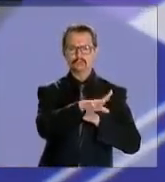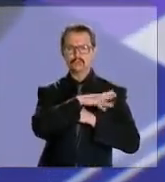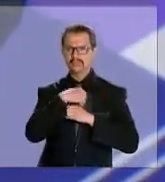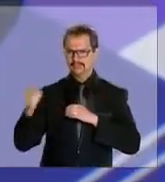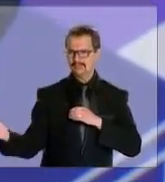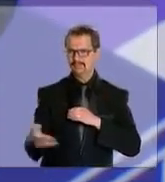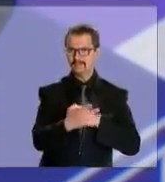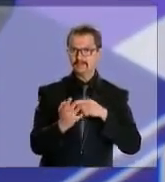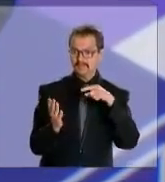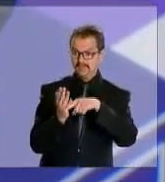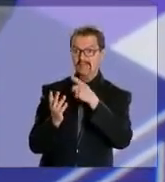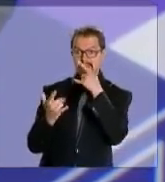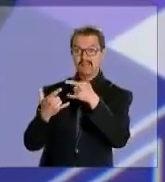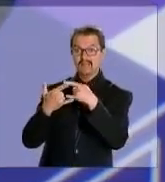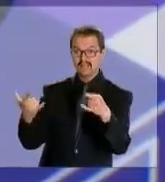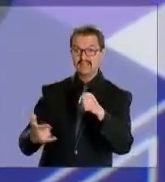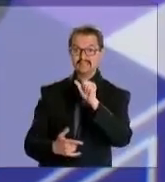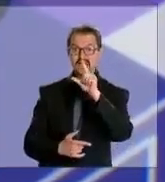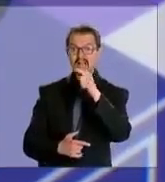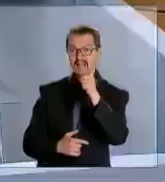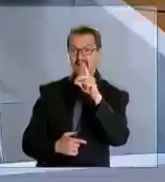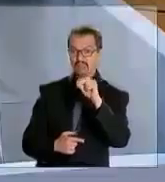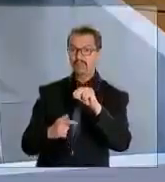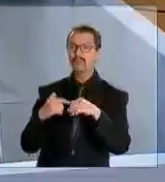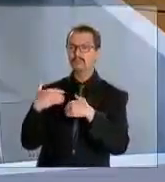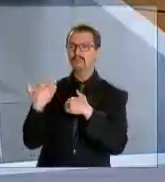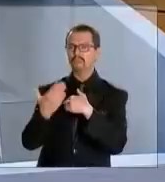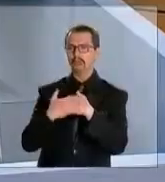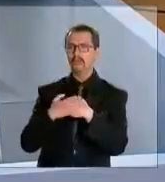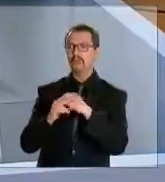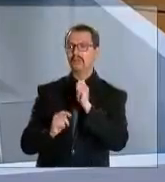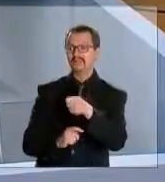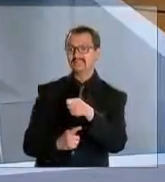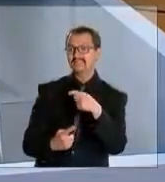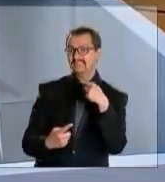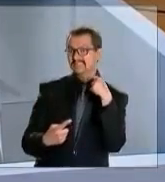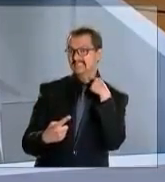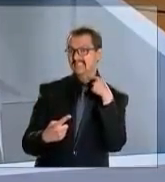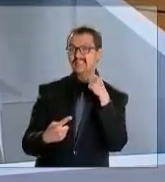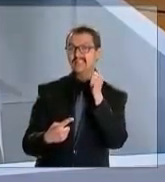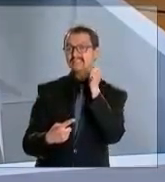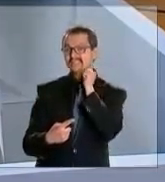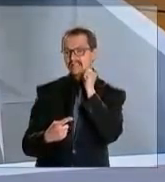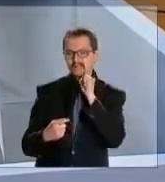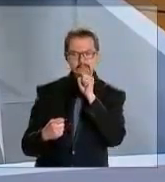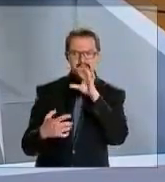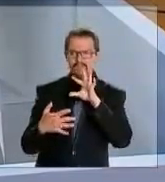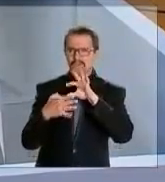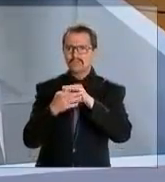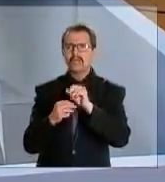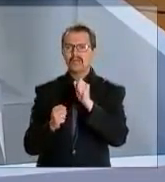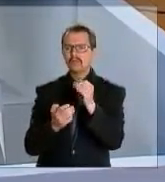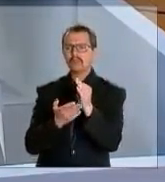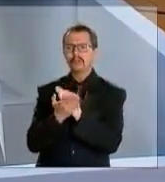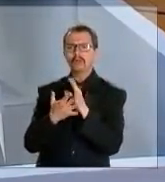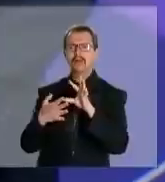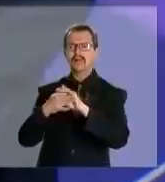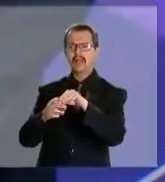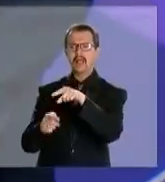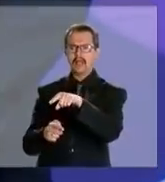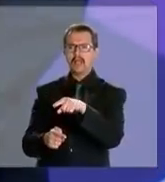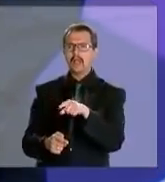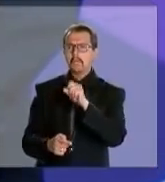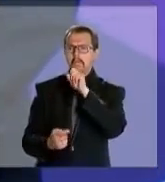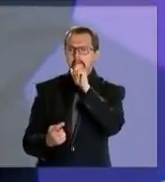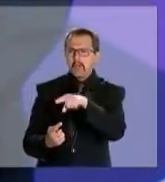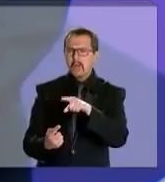ser senadora plurinominal por morena una secuestradora que está libre por una falla en la policía esto